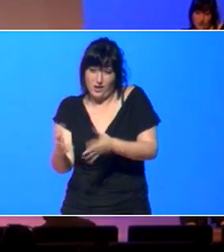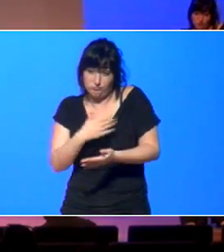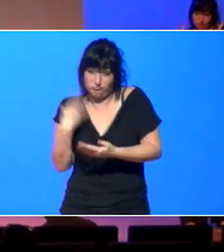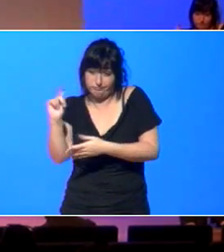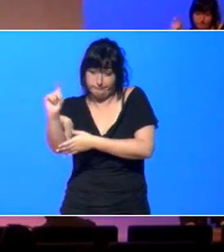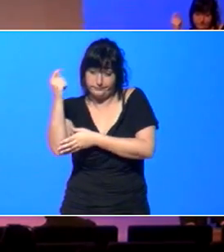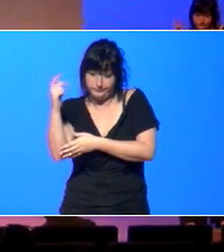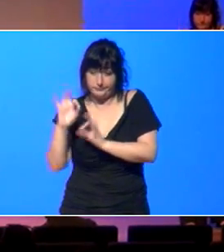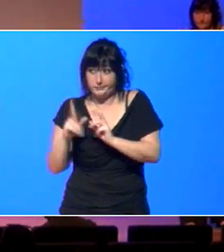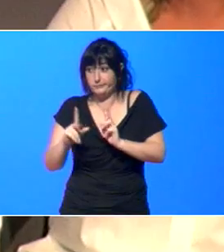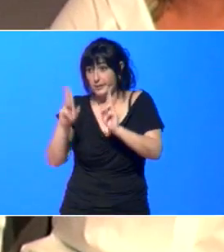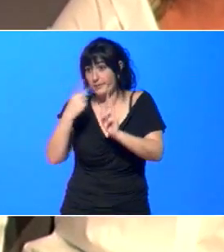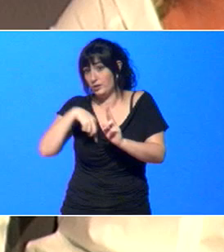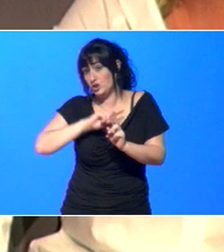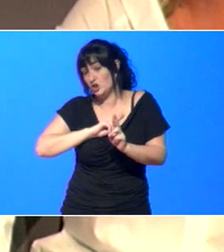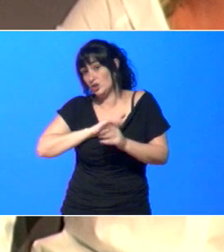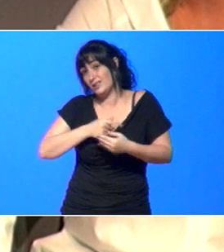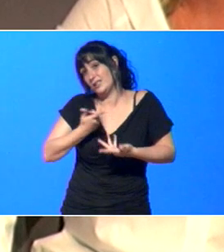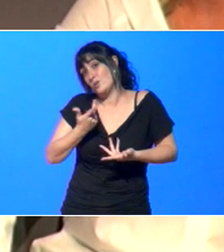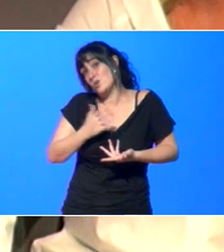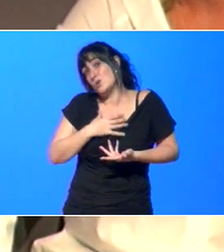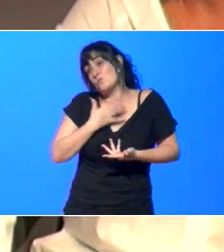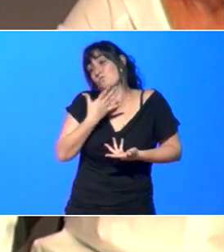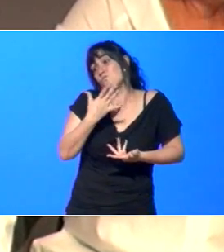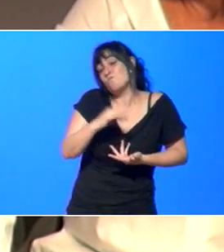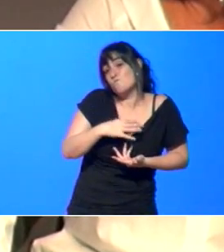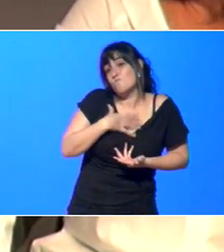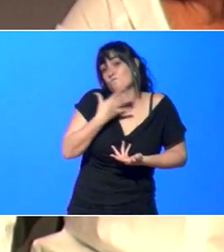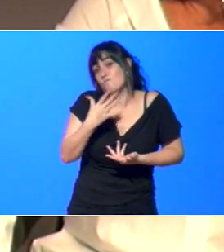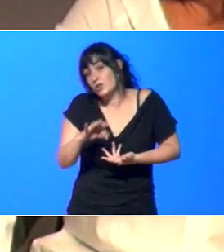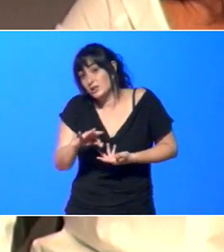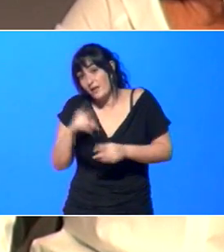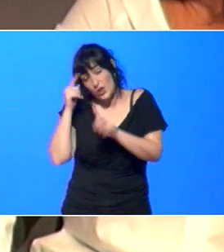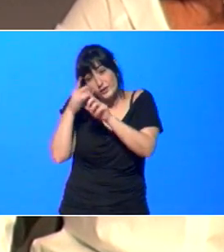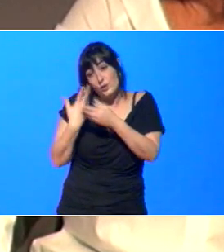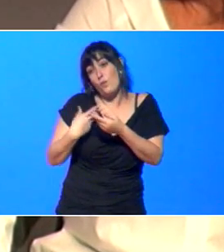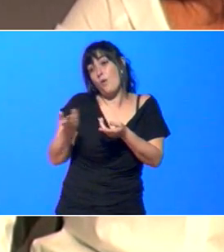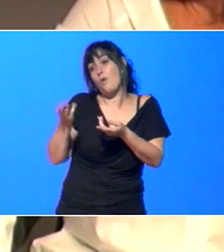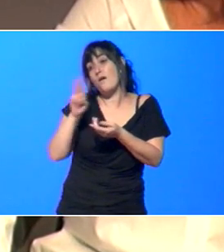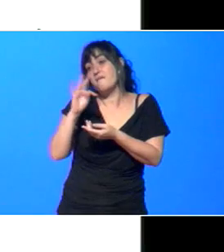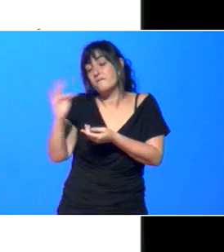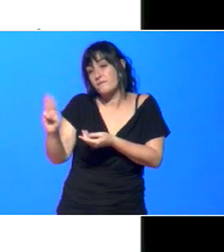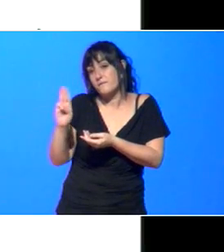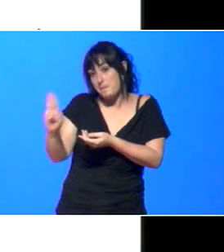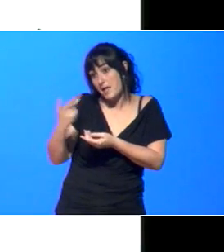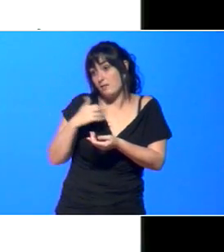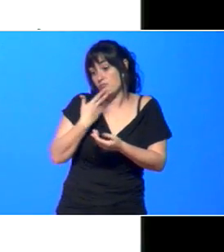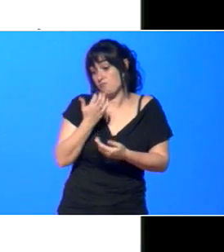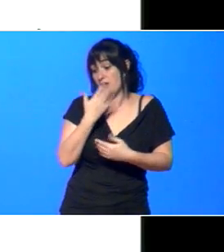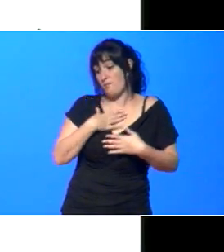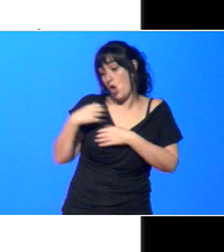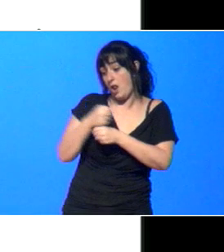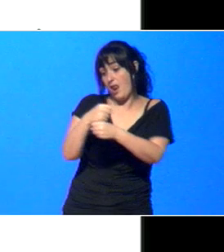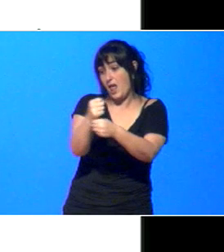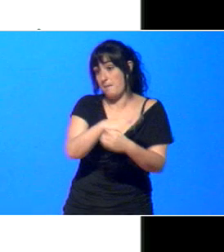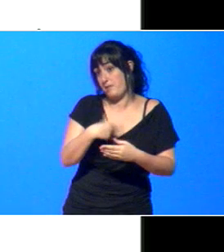decir destacar que este año sí que hemos tenido posibilidades de cursar por primera vez un certificado de profesionalidad con el apoyo de la ANBIDE en San José de Calasanz,